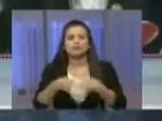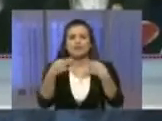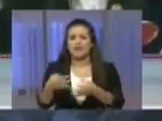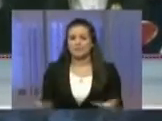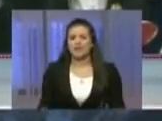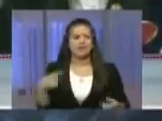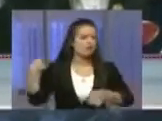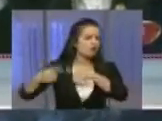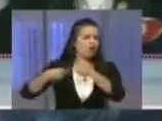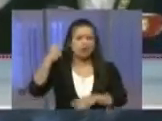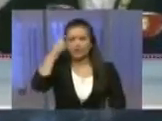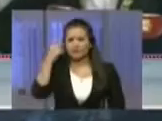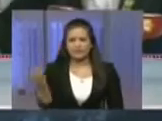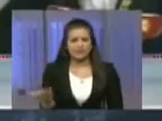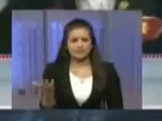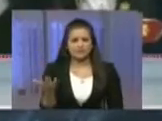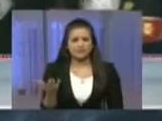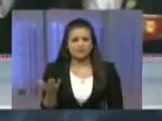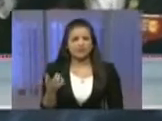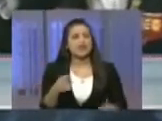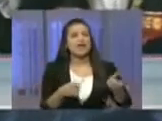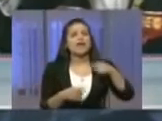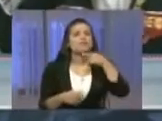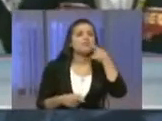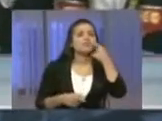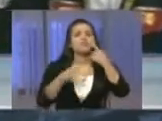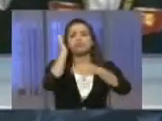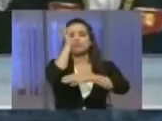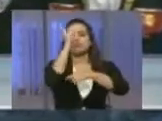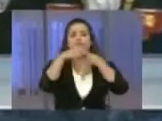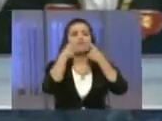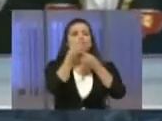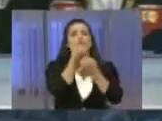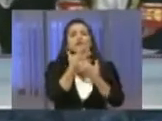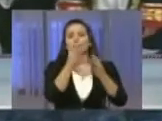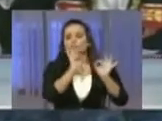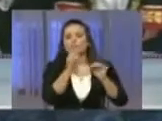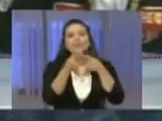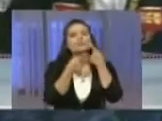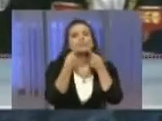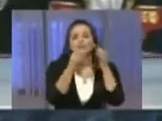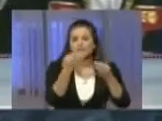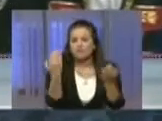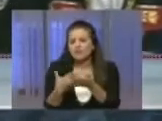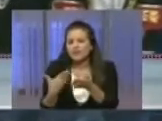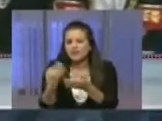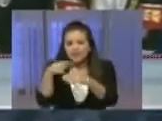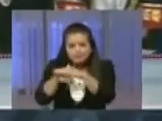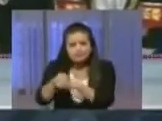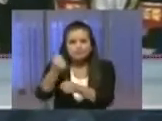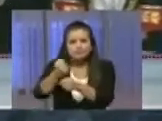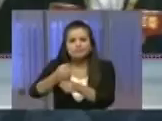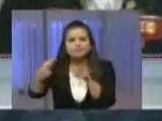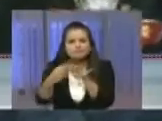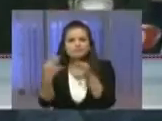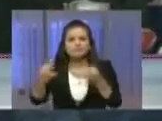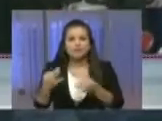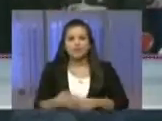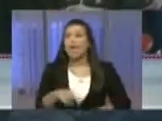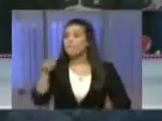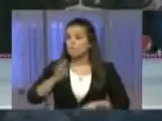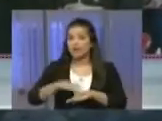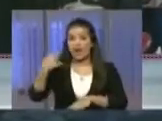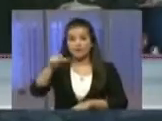allá de la teoría y de los discursos bonitos porque también el campo revolucionario y gente con discursos muy bonitos chévere Ah yo los